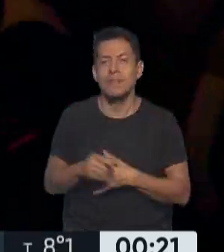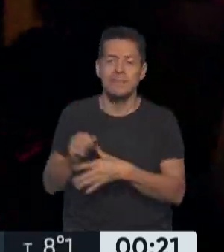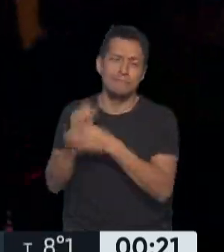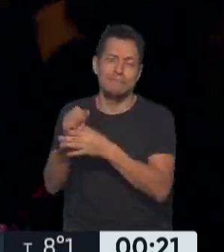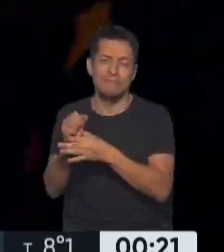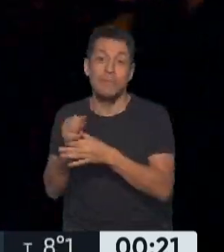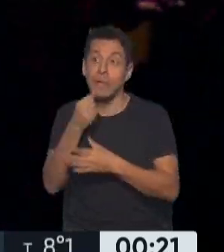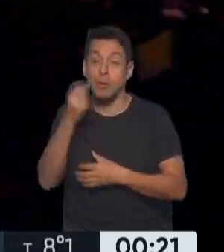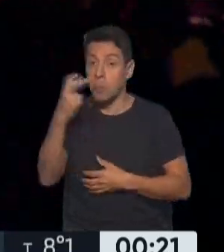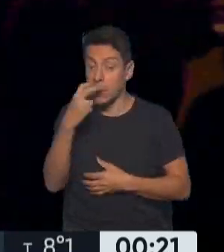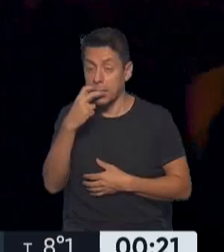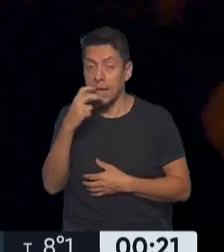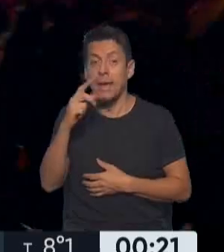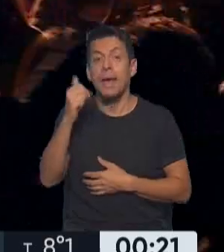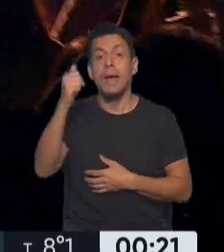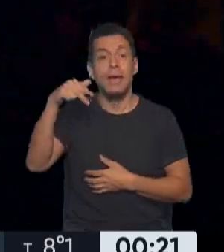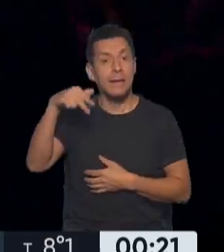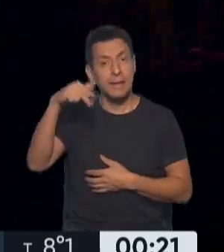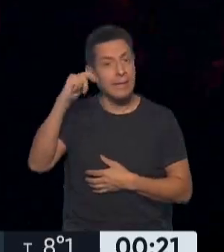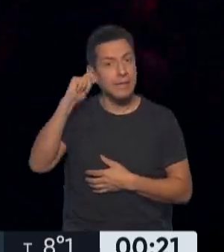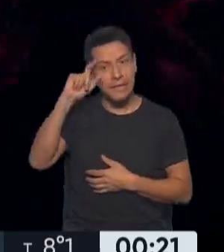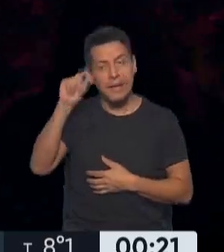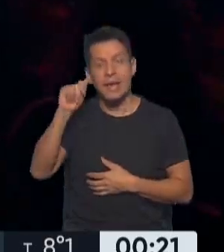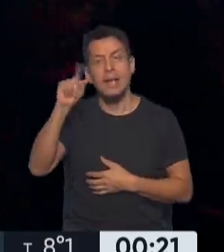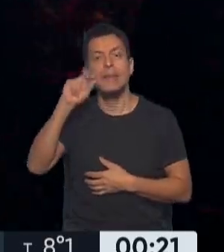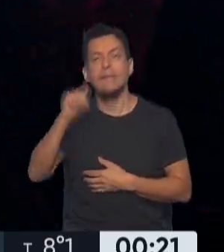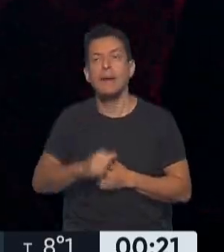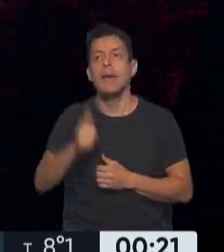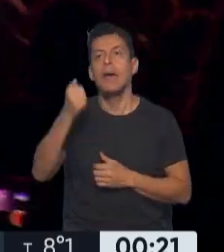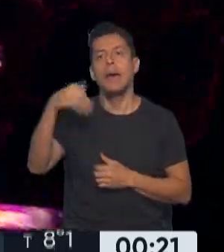bueno, en Bolivia estuvieron con Ángela Leyva, con Américo, con Luciana Pereira,